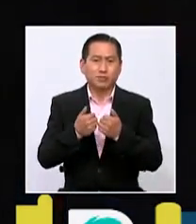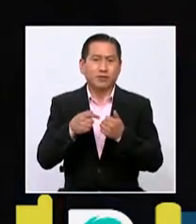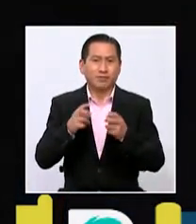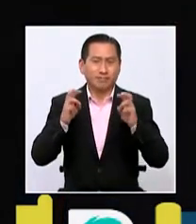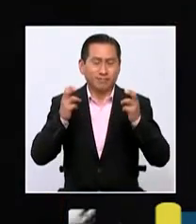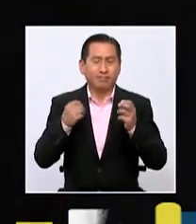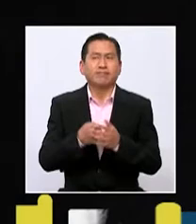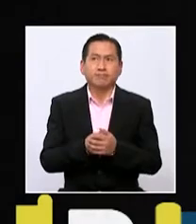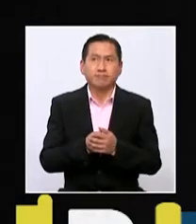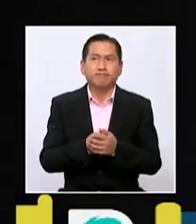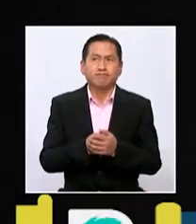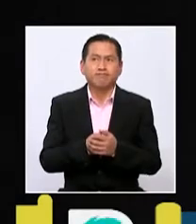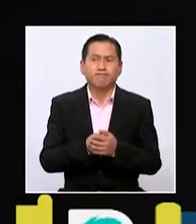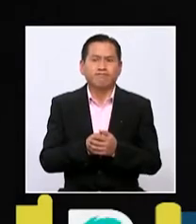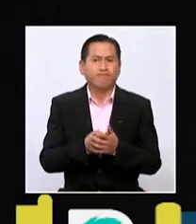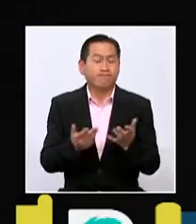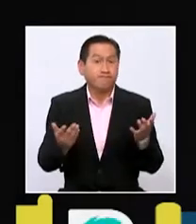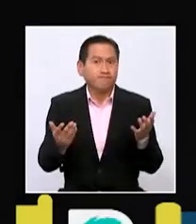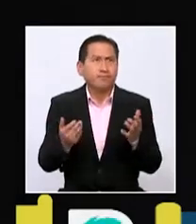que